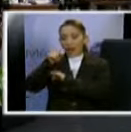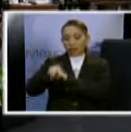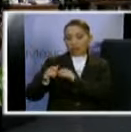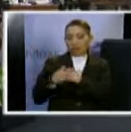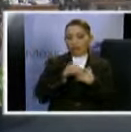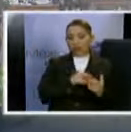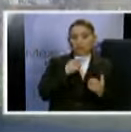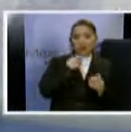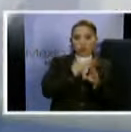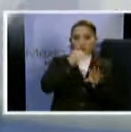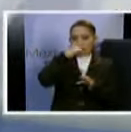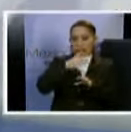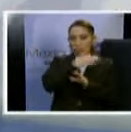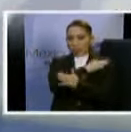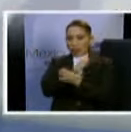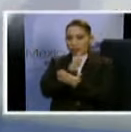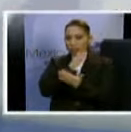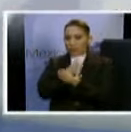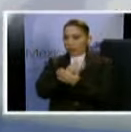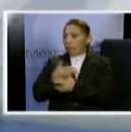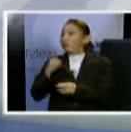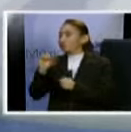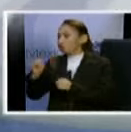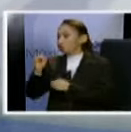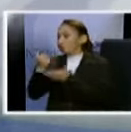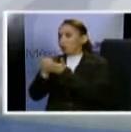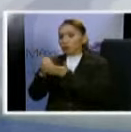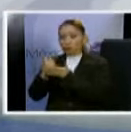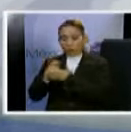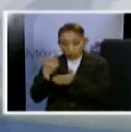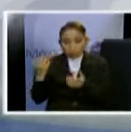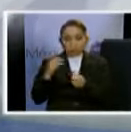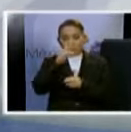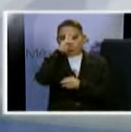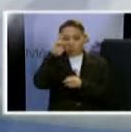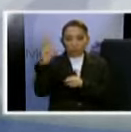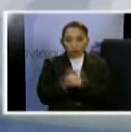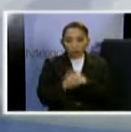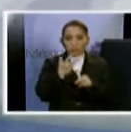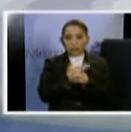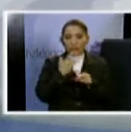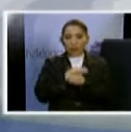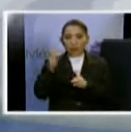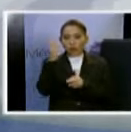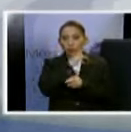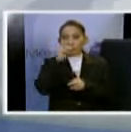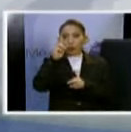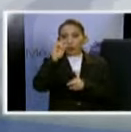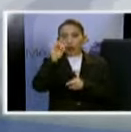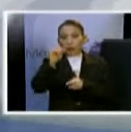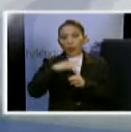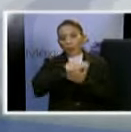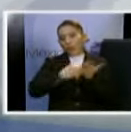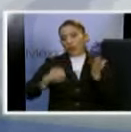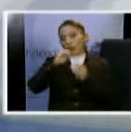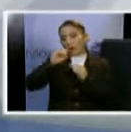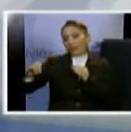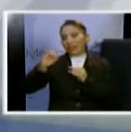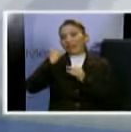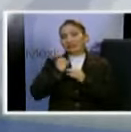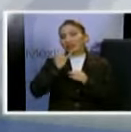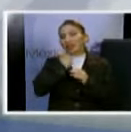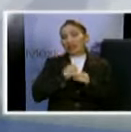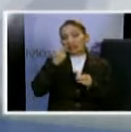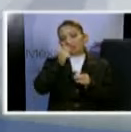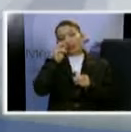política exterior muy agresiva y belicista, más que la de los propios Estados Unidos, en los temas de Rusia, Ucrania o Medio Oriente, Israel,